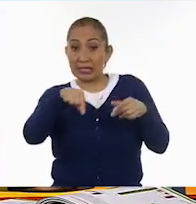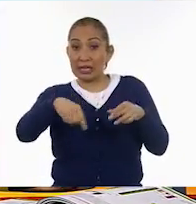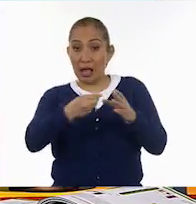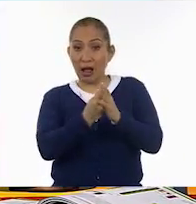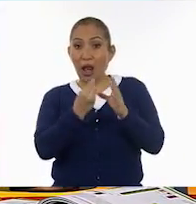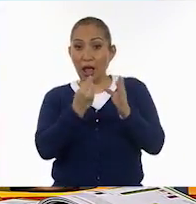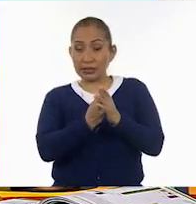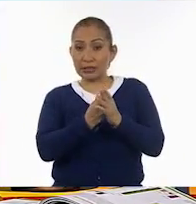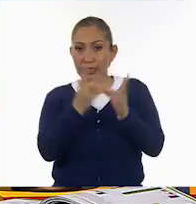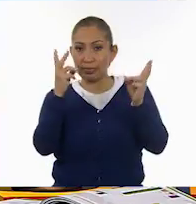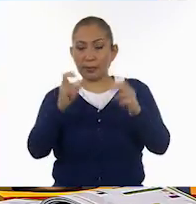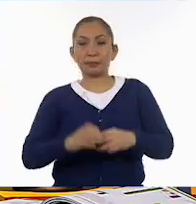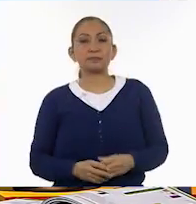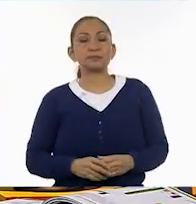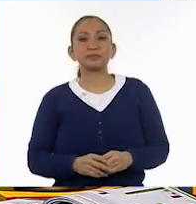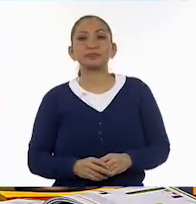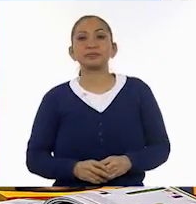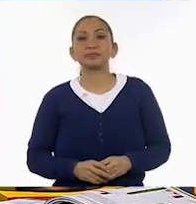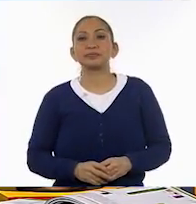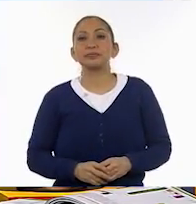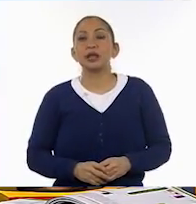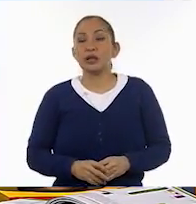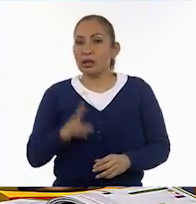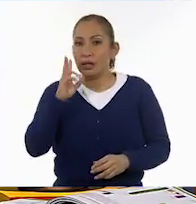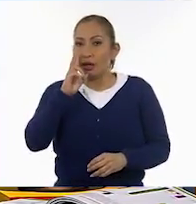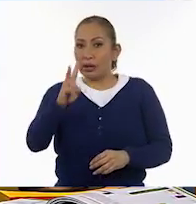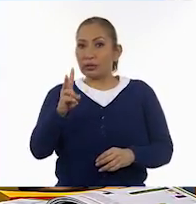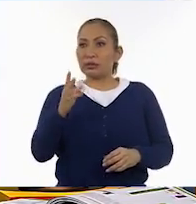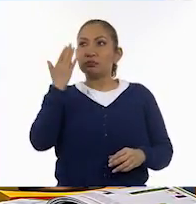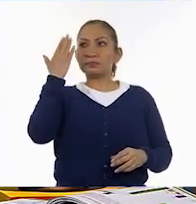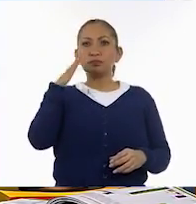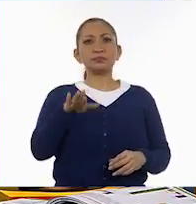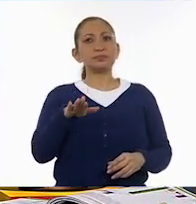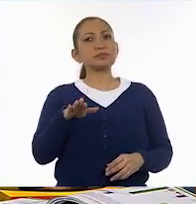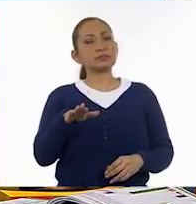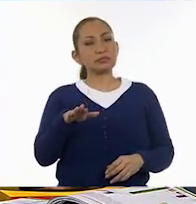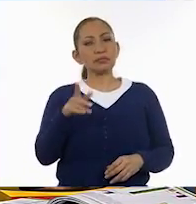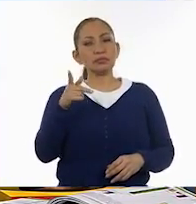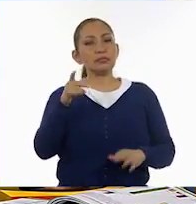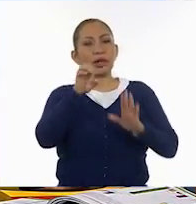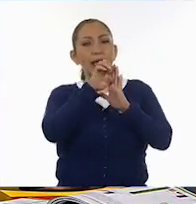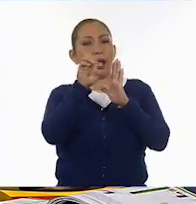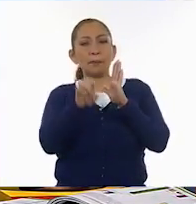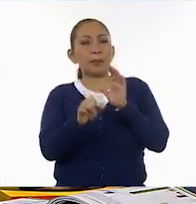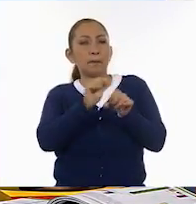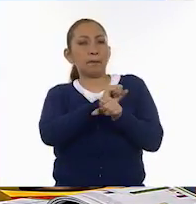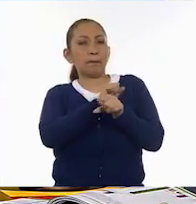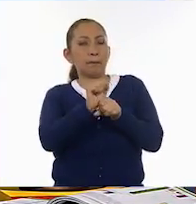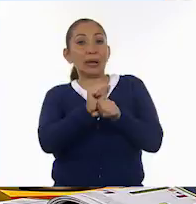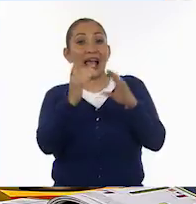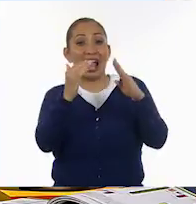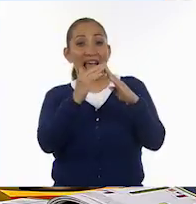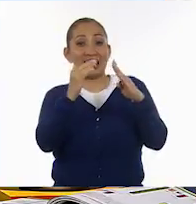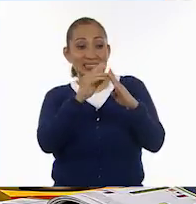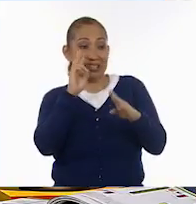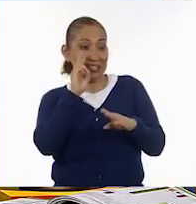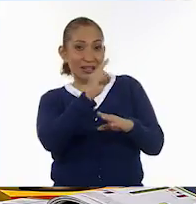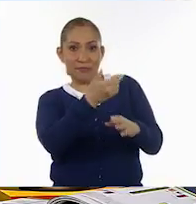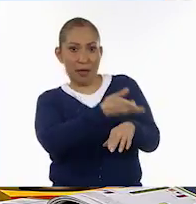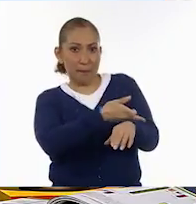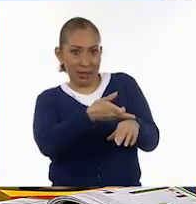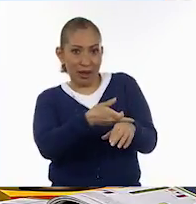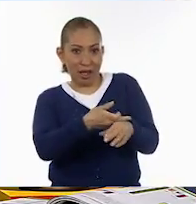sesión este tema. Y vamos a ver, María, nosotros sabemos que un ejemplo muy sencillo lo tenemos en casa con nuestra